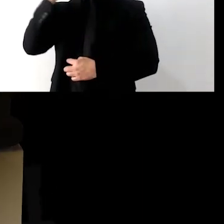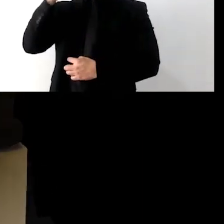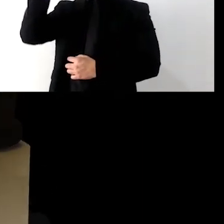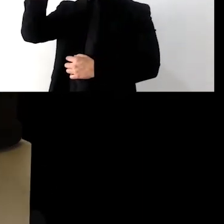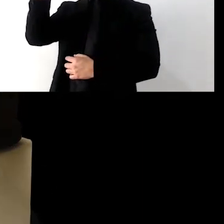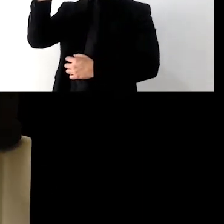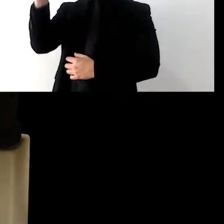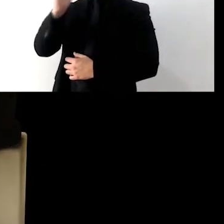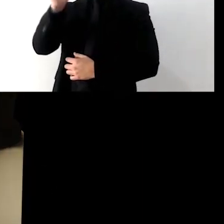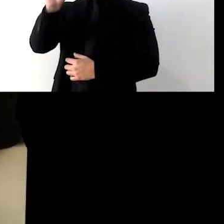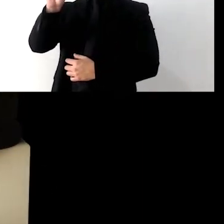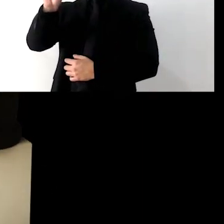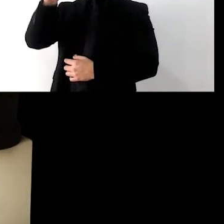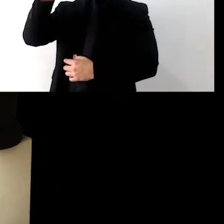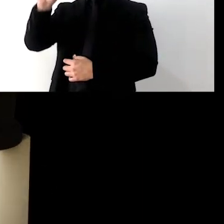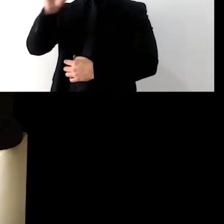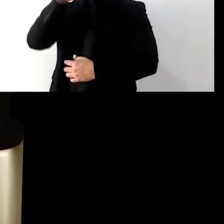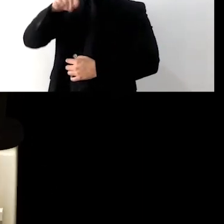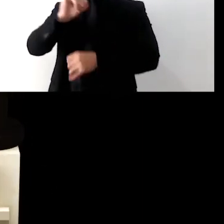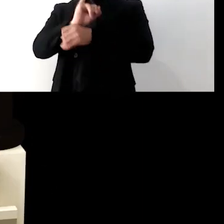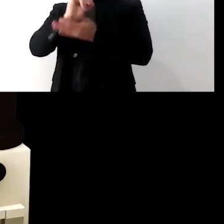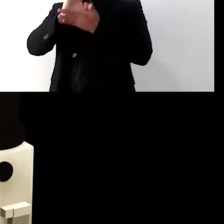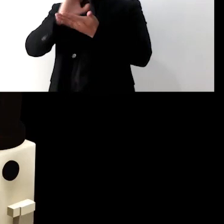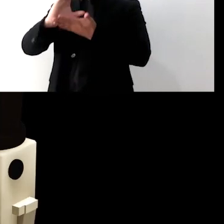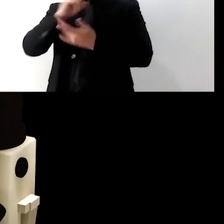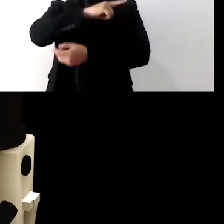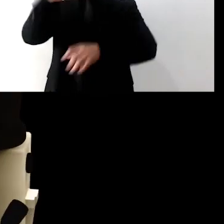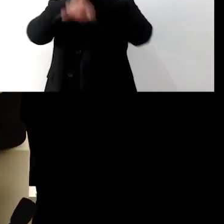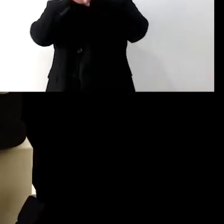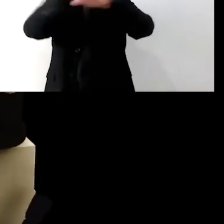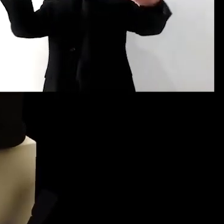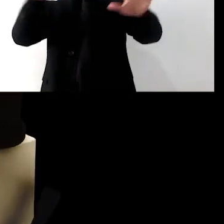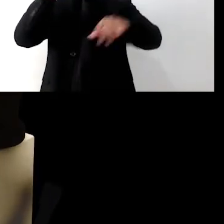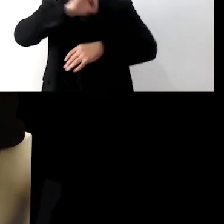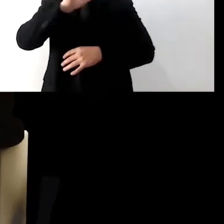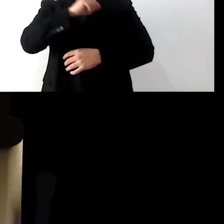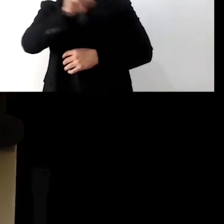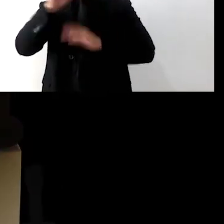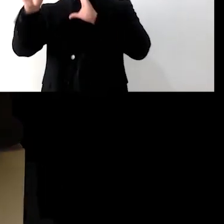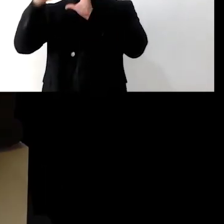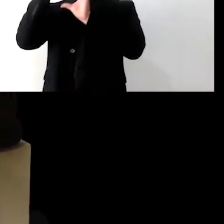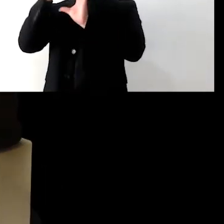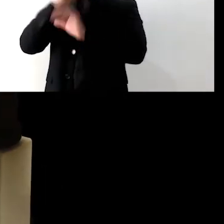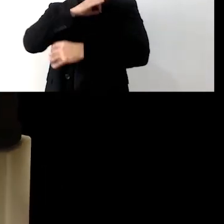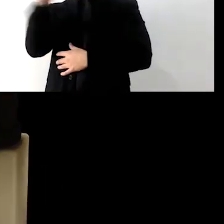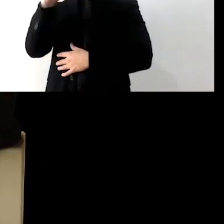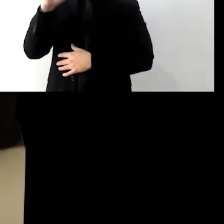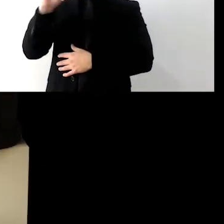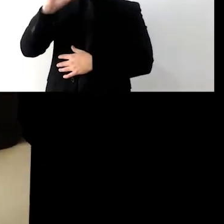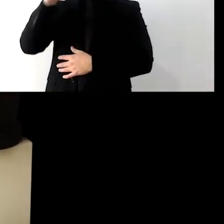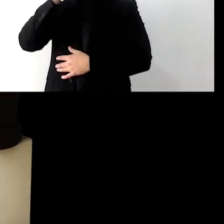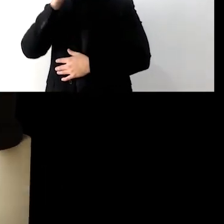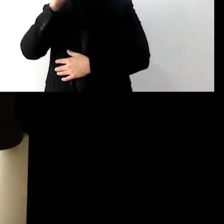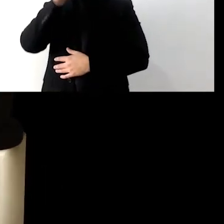una producción del Instituto Electoral de Coahuila. Le queremos invitar también a que se comunique con nosotros a través de nuestras redes sociales. Cualquier